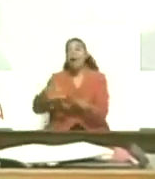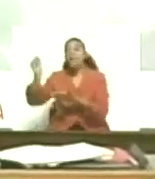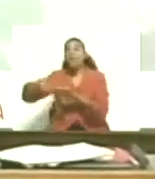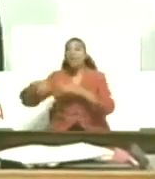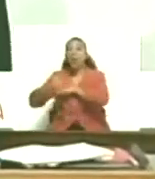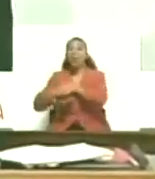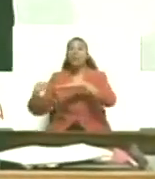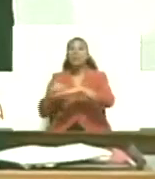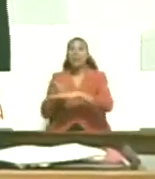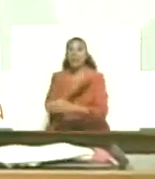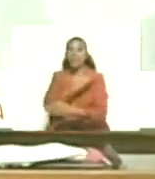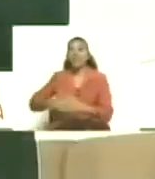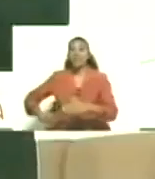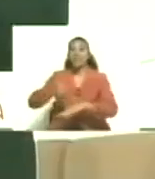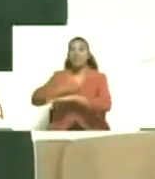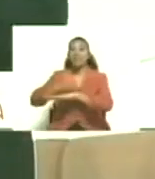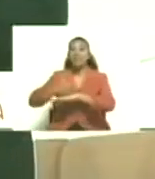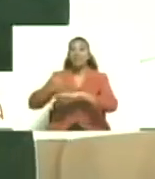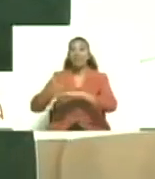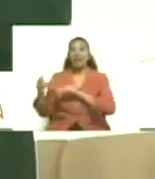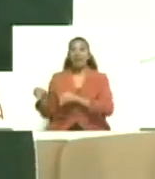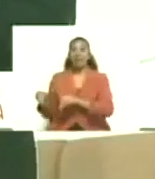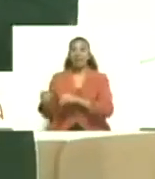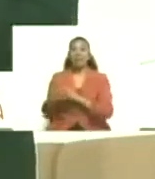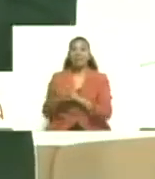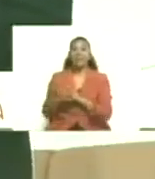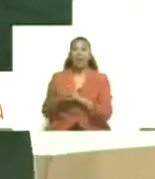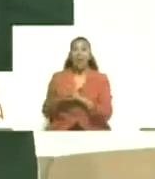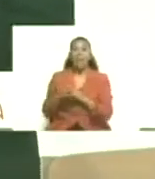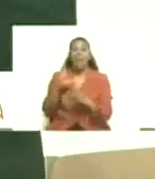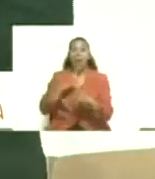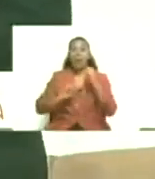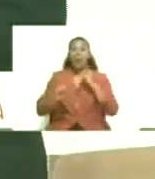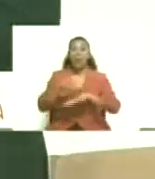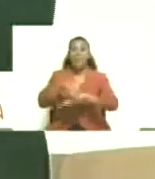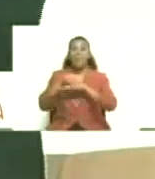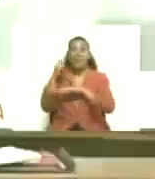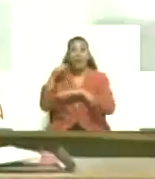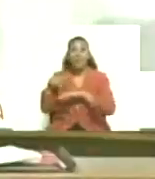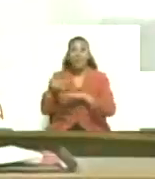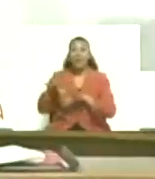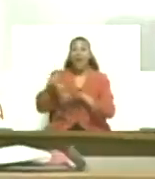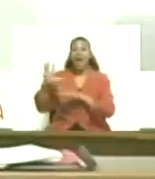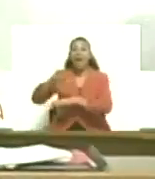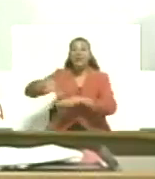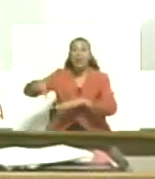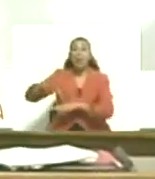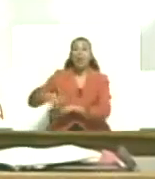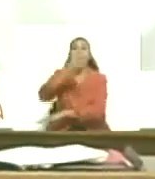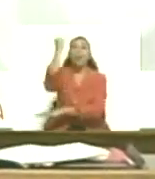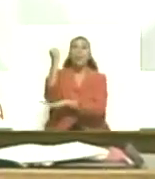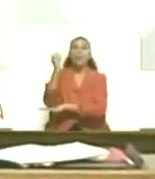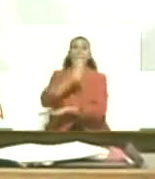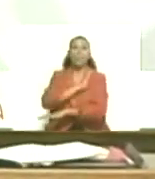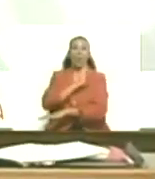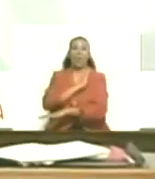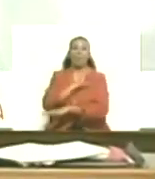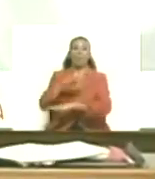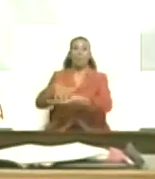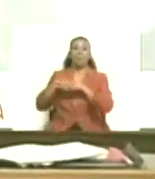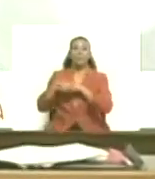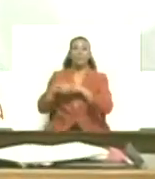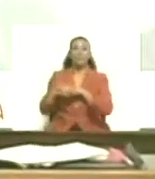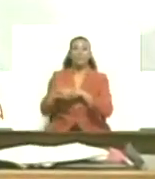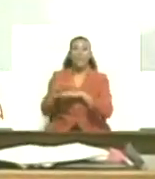oportunidad, representada por la colonia británica, puesto que era colonia,